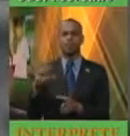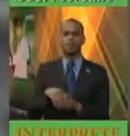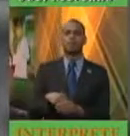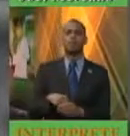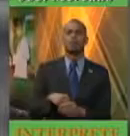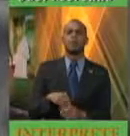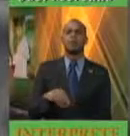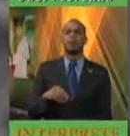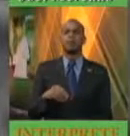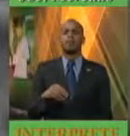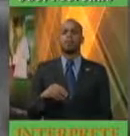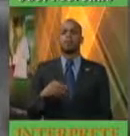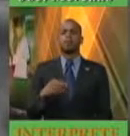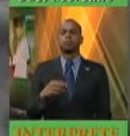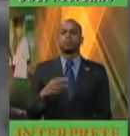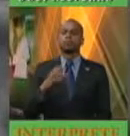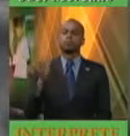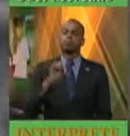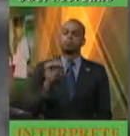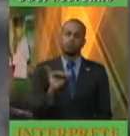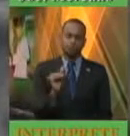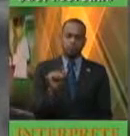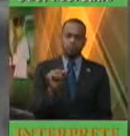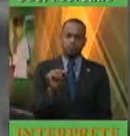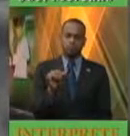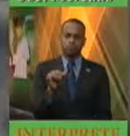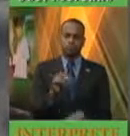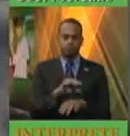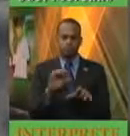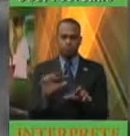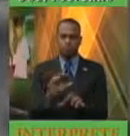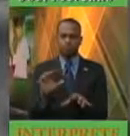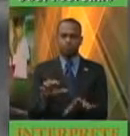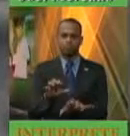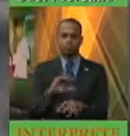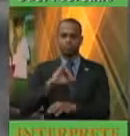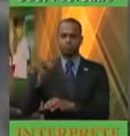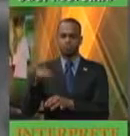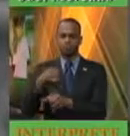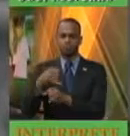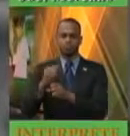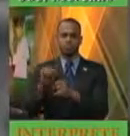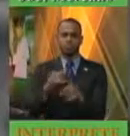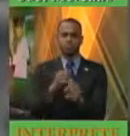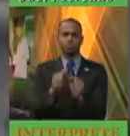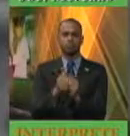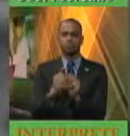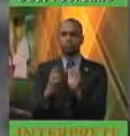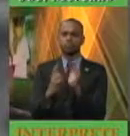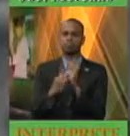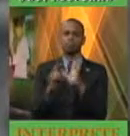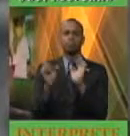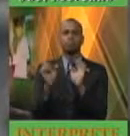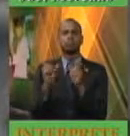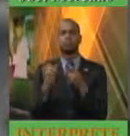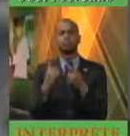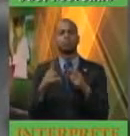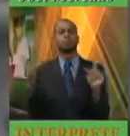que también por gestiones realizadas de las entidades con discapacidad se logra